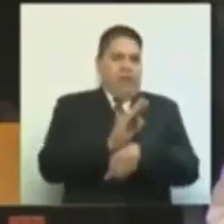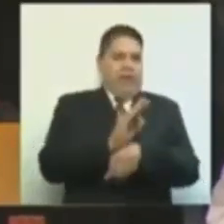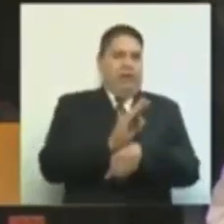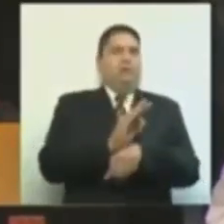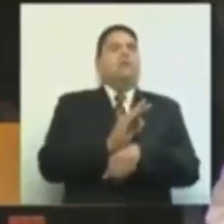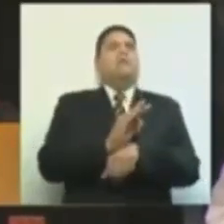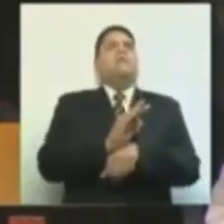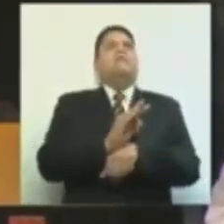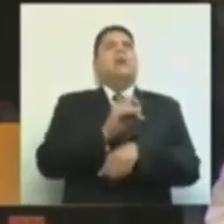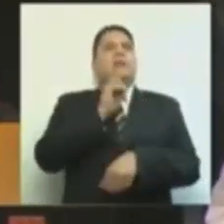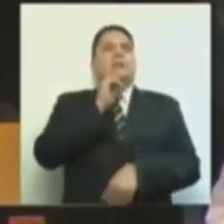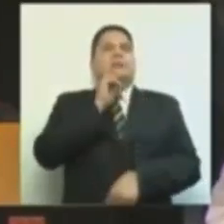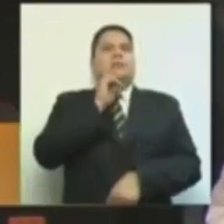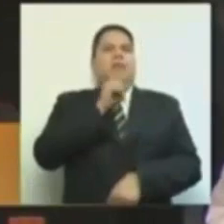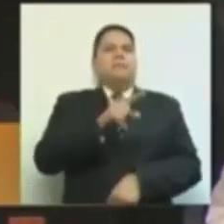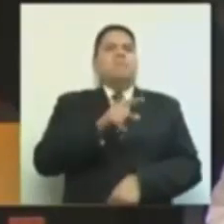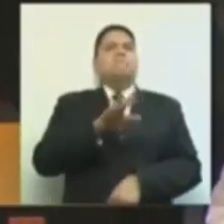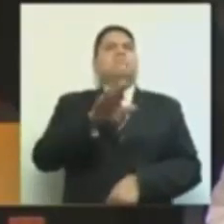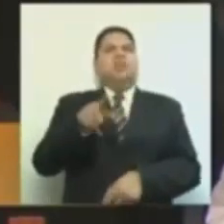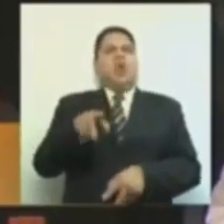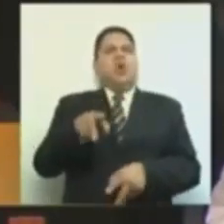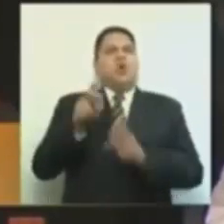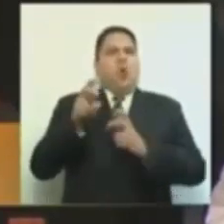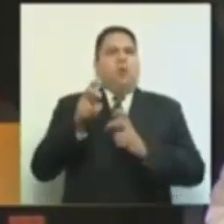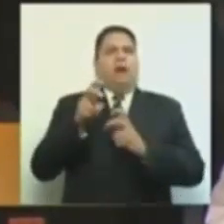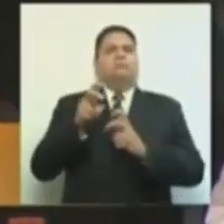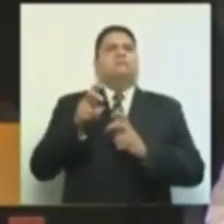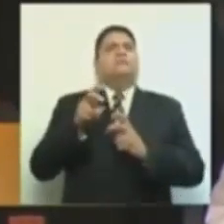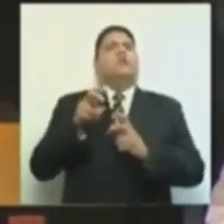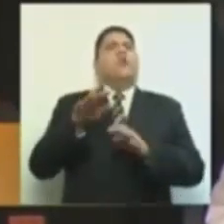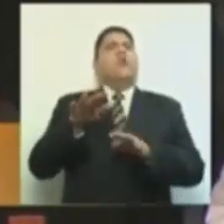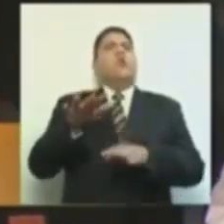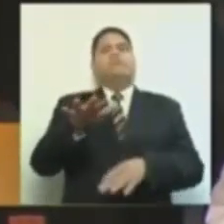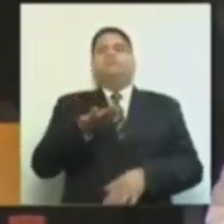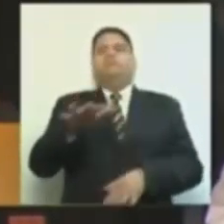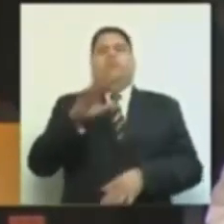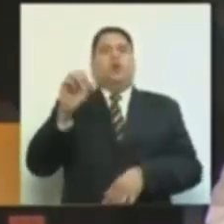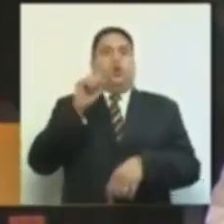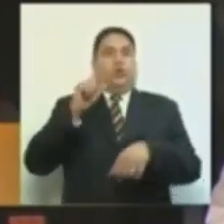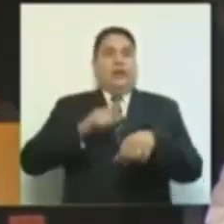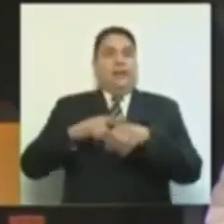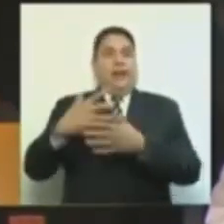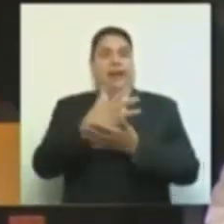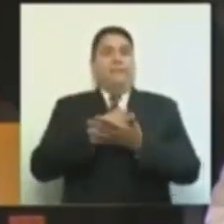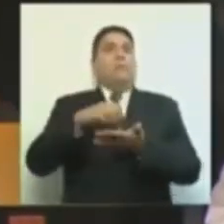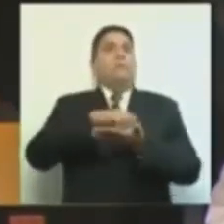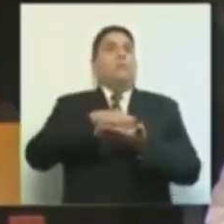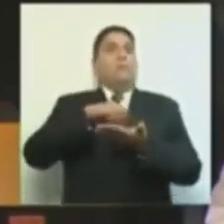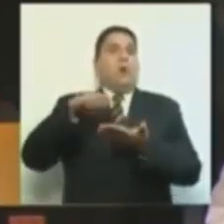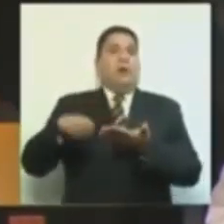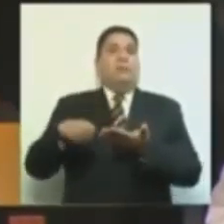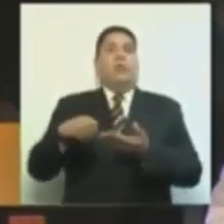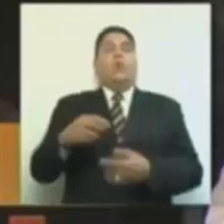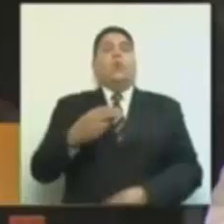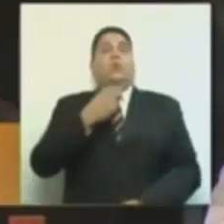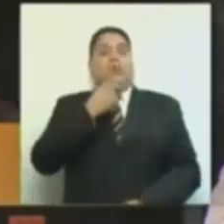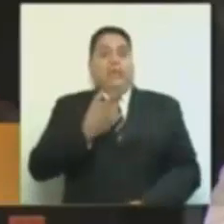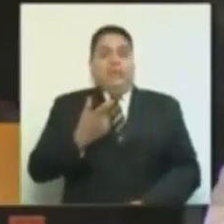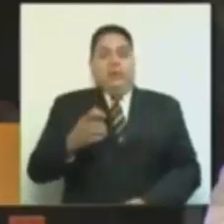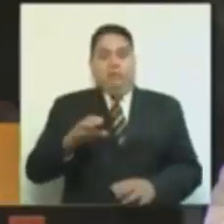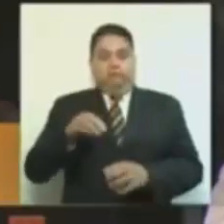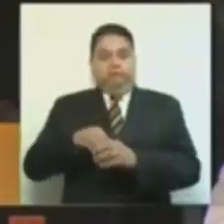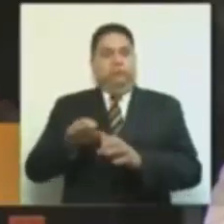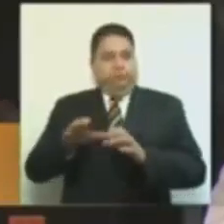Representa un atraco a conquistas sociales como la garantía de fondos para la innovación,